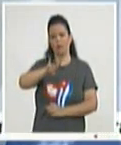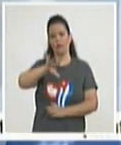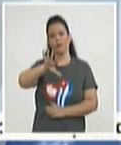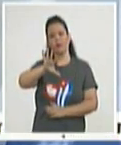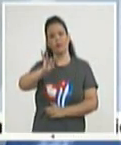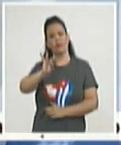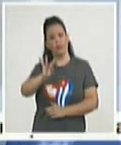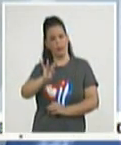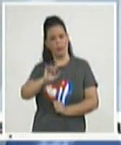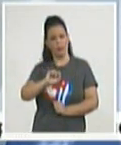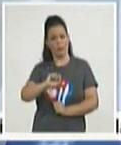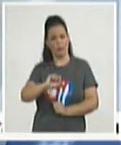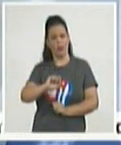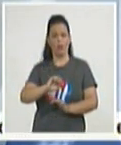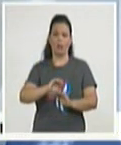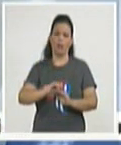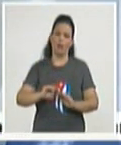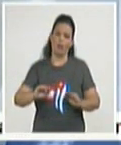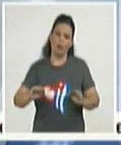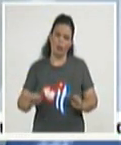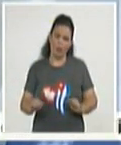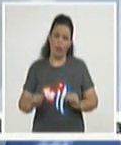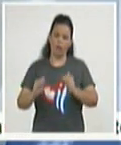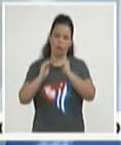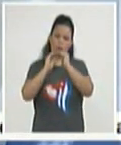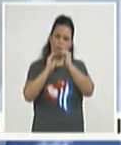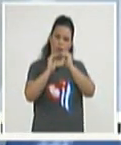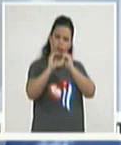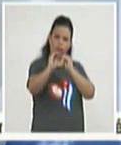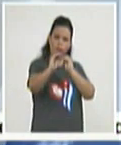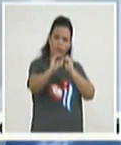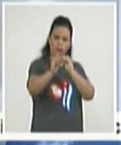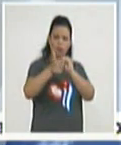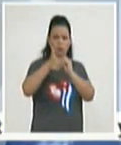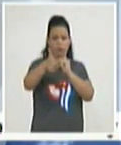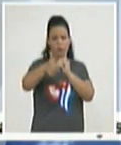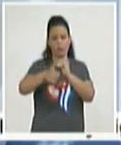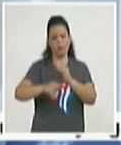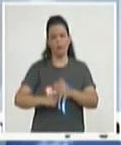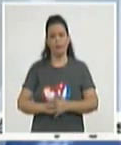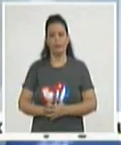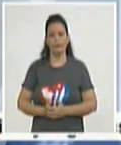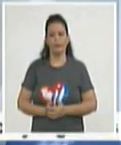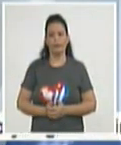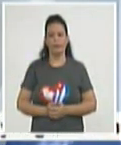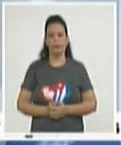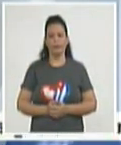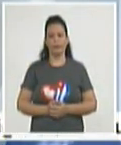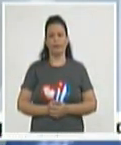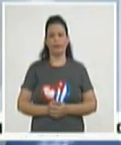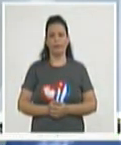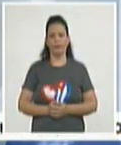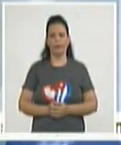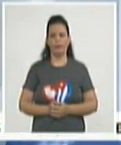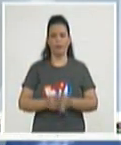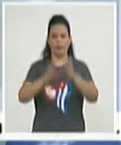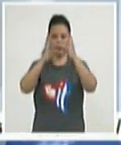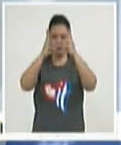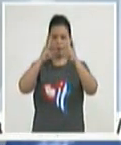38.957, pues realmente con una evolución clínica estable. Se acumulan